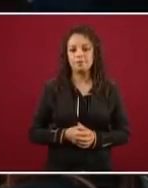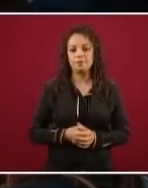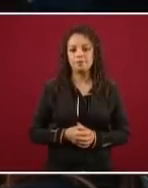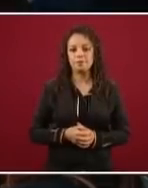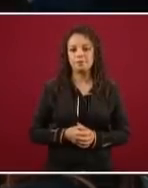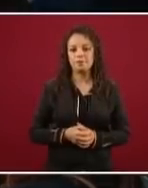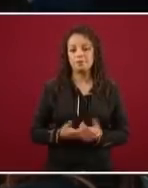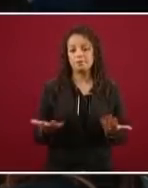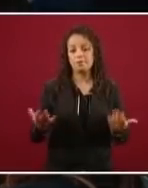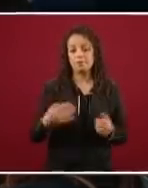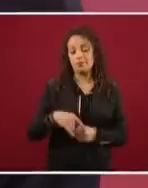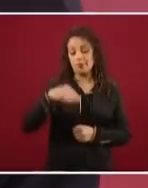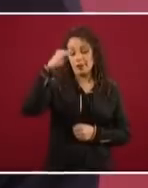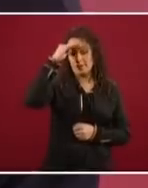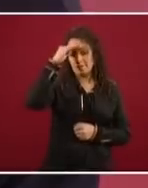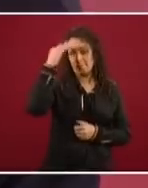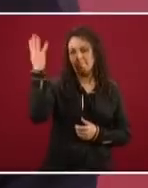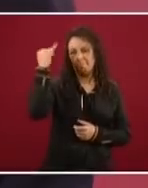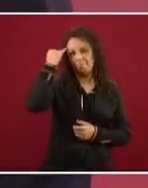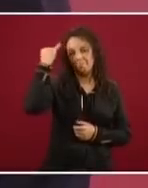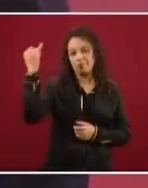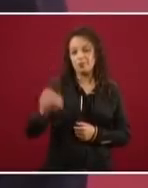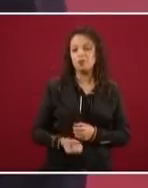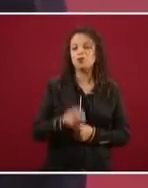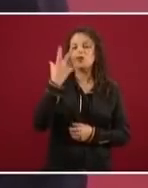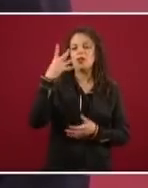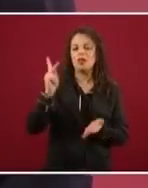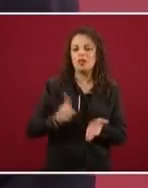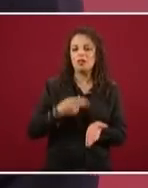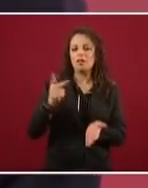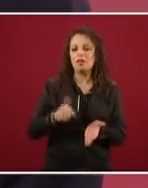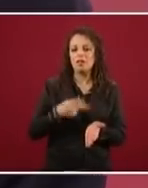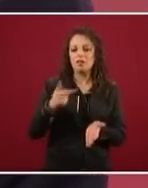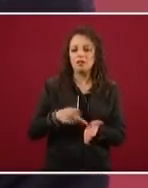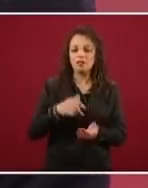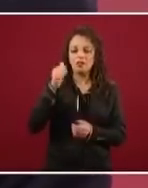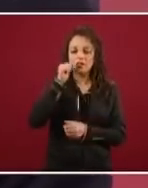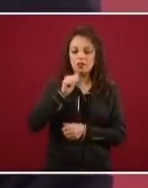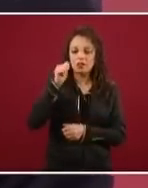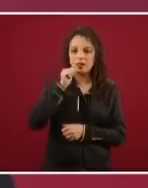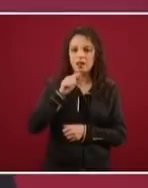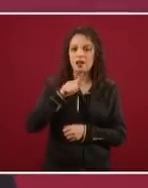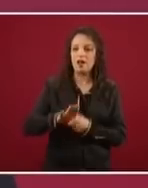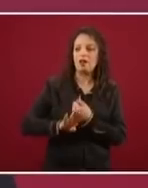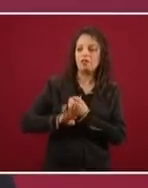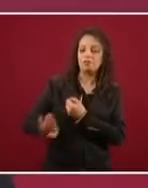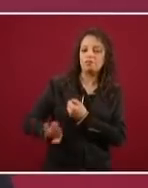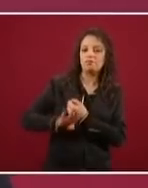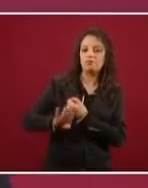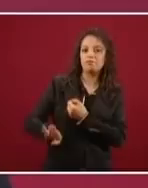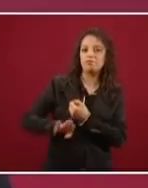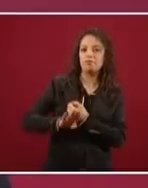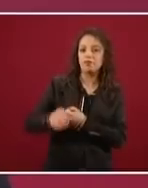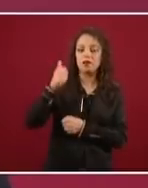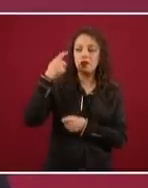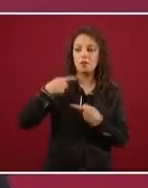cuántas veces este evadimos el acoso